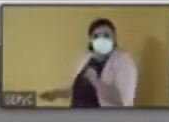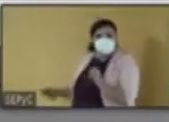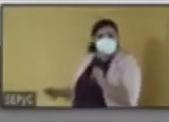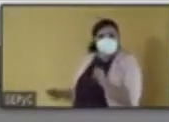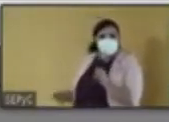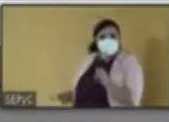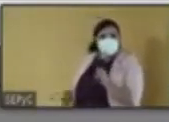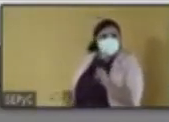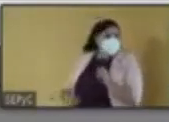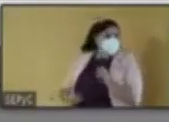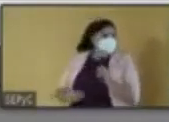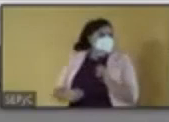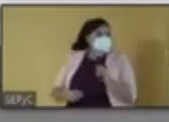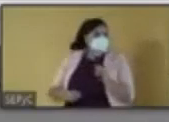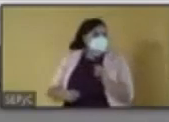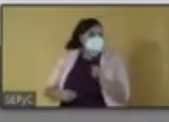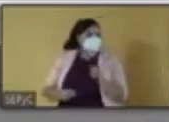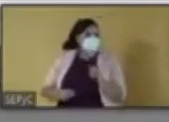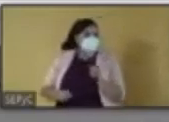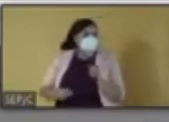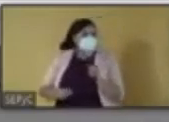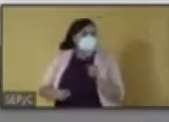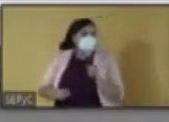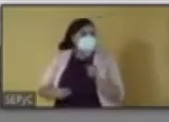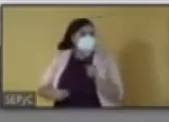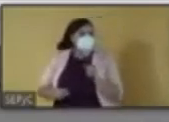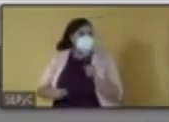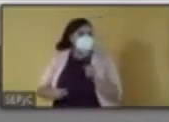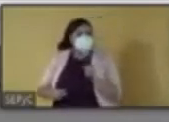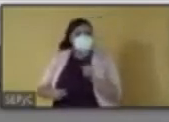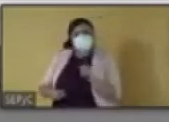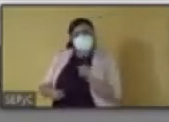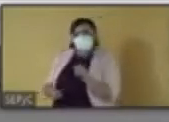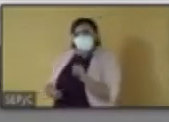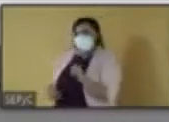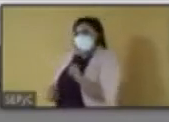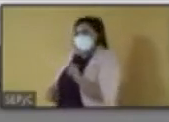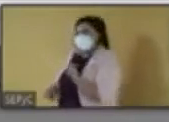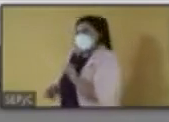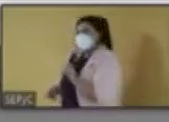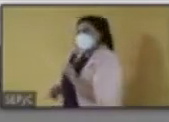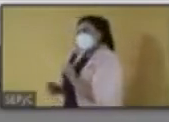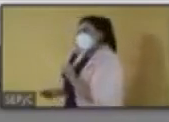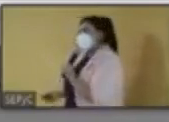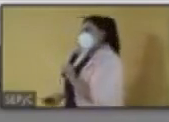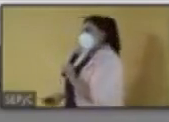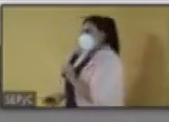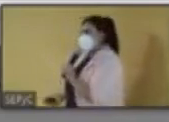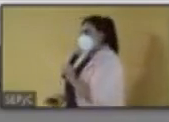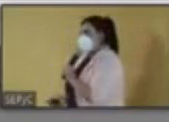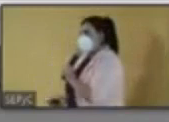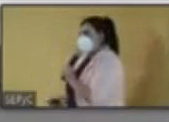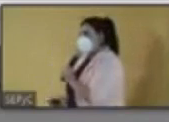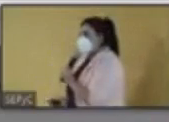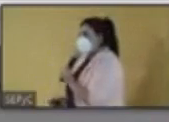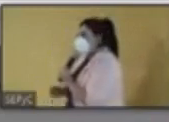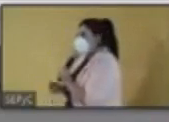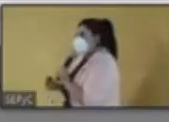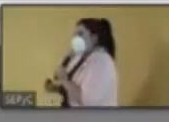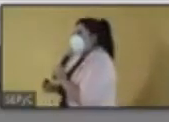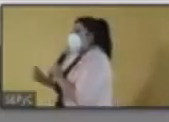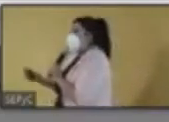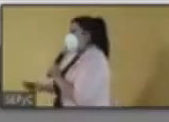caracteres insertados. En el caso de la persona con categoría o empleo de docente, pues la actividad o función principal que ella realiza